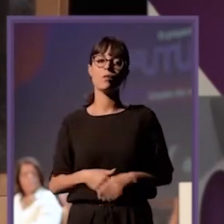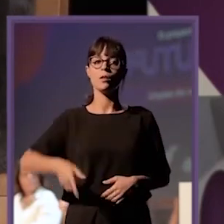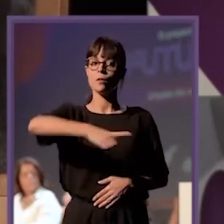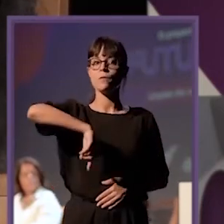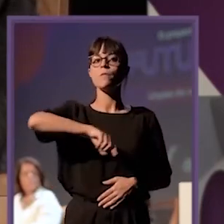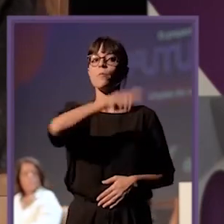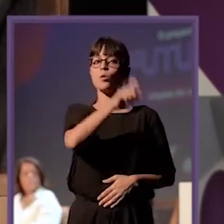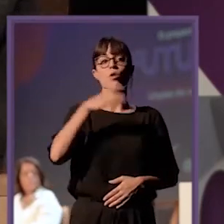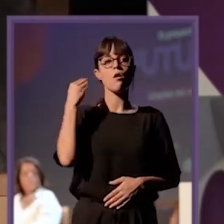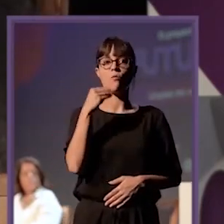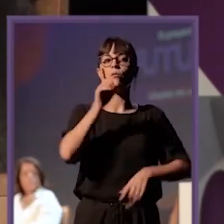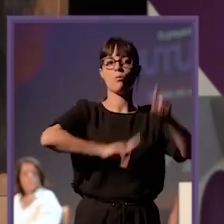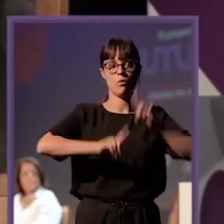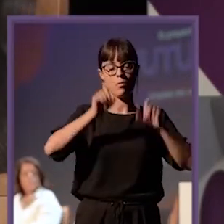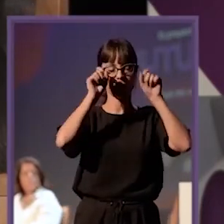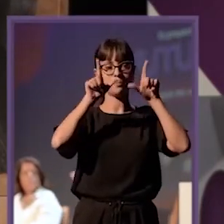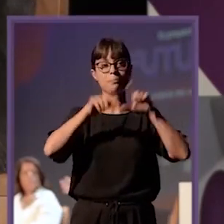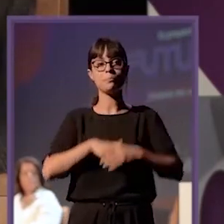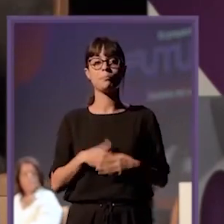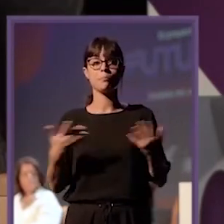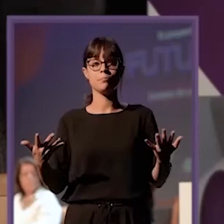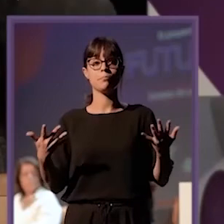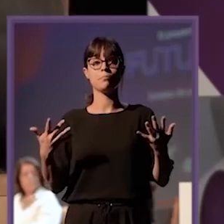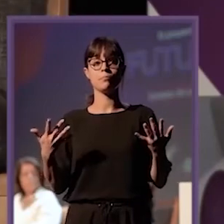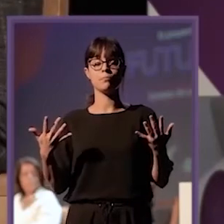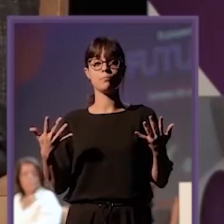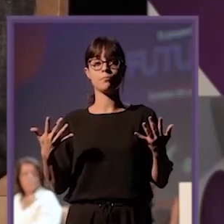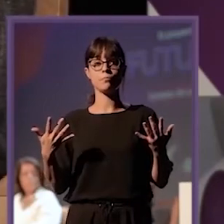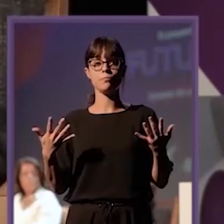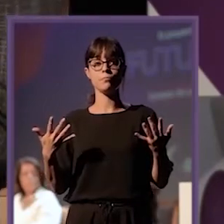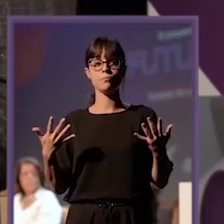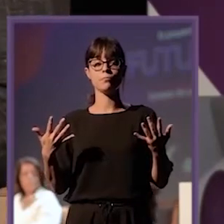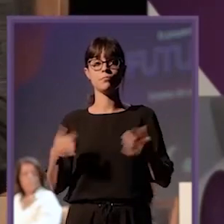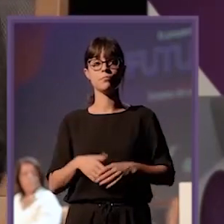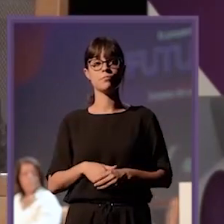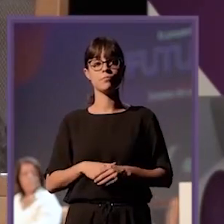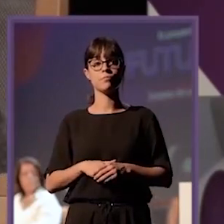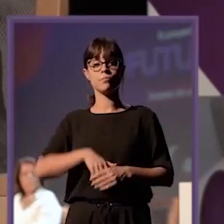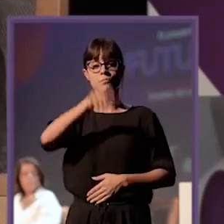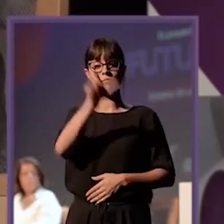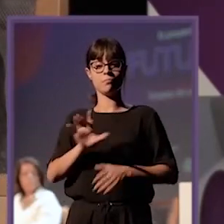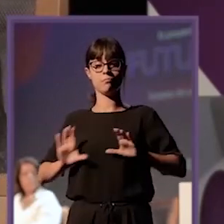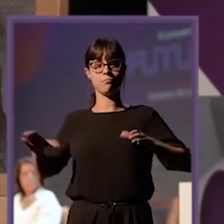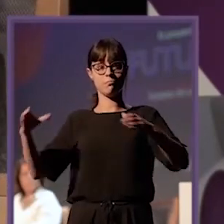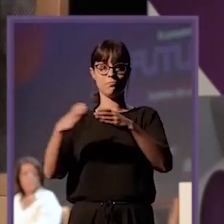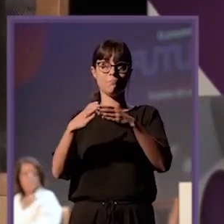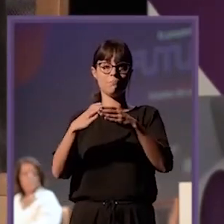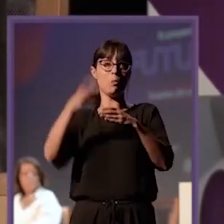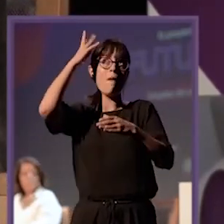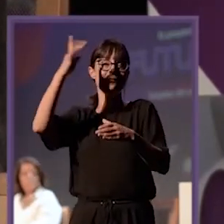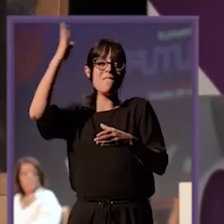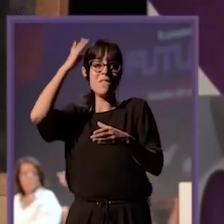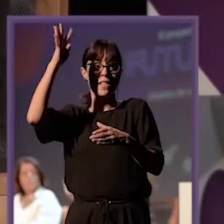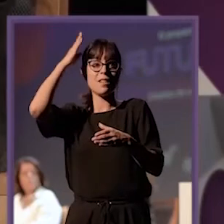los cuidados de 0 a 3 años y empezamos a trabajar, un pequeño equipo aquí de gente muy idealista, empezamos a trabajar en